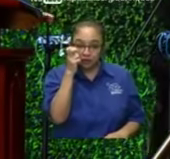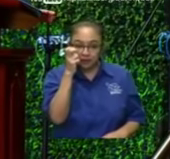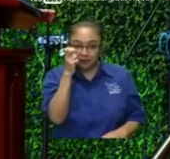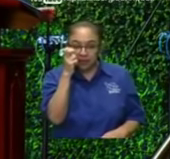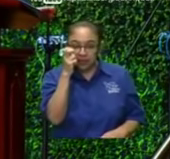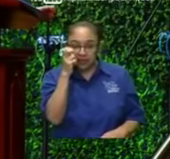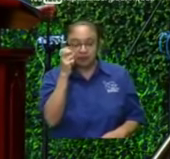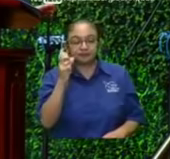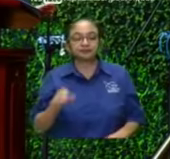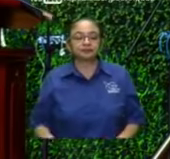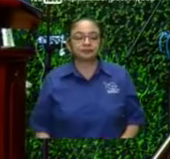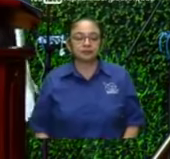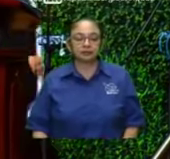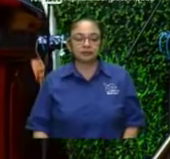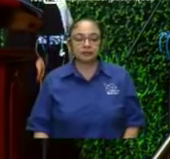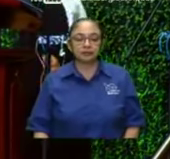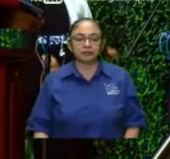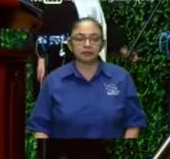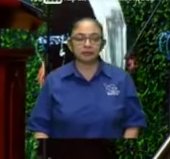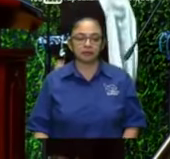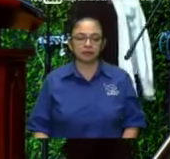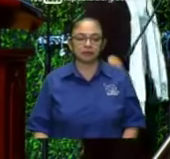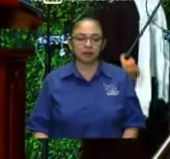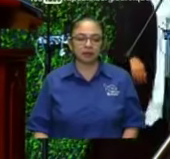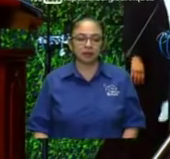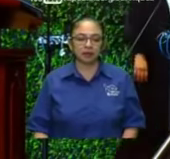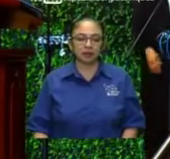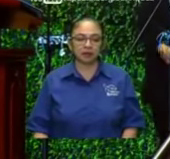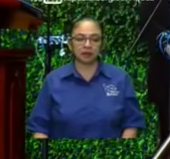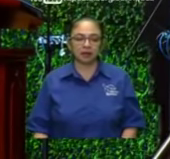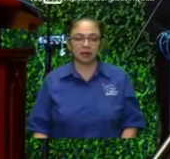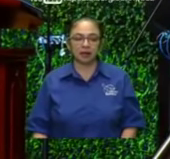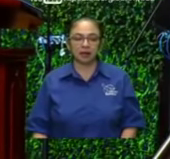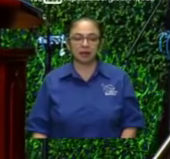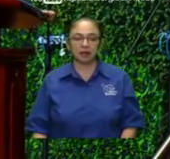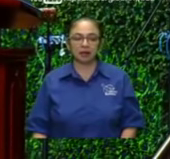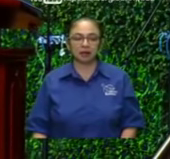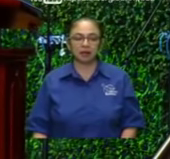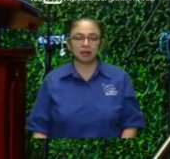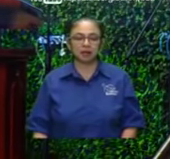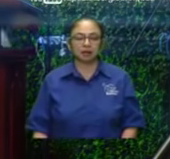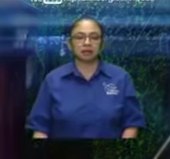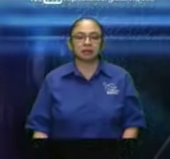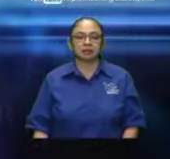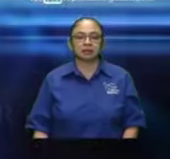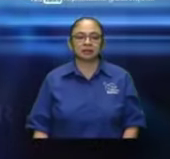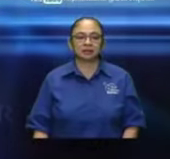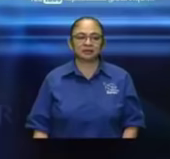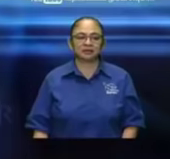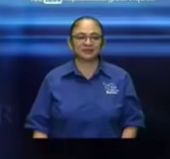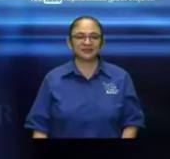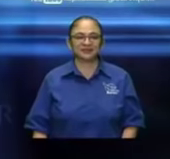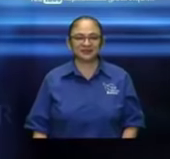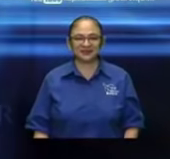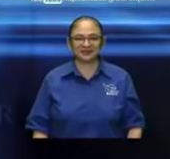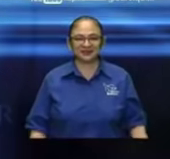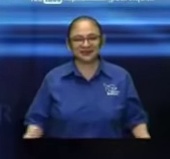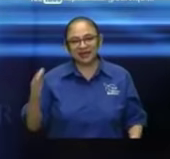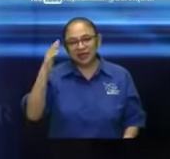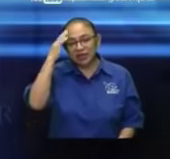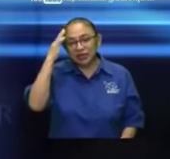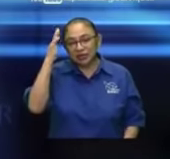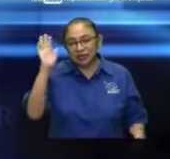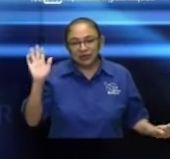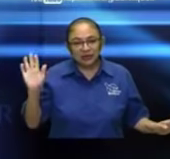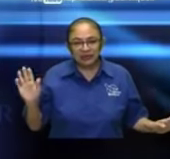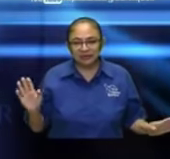que vean con los ojos y oigan con los oídos y entiendan con el corazón y se conviertan y yo los sane. Sabed por tanto que esta salvación